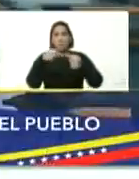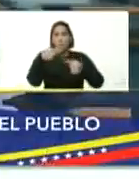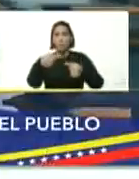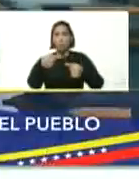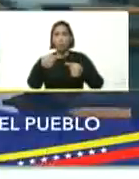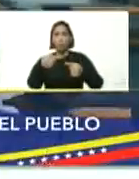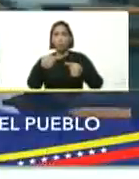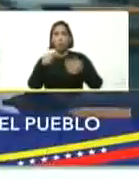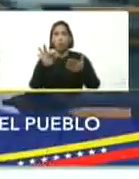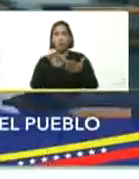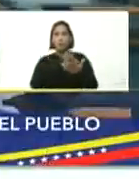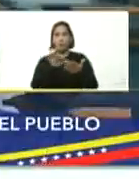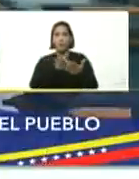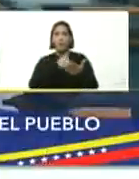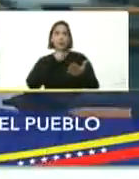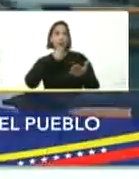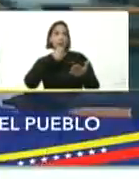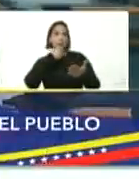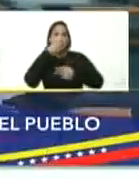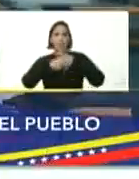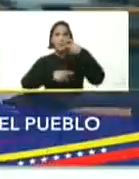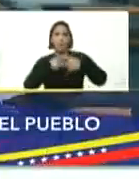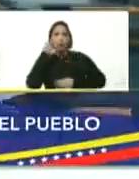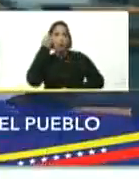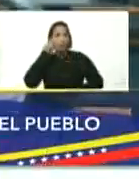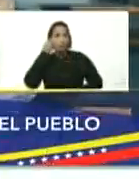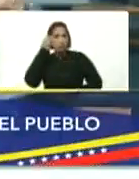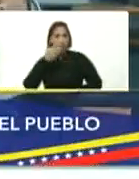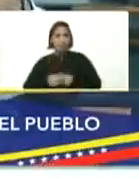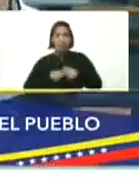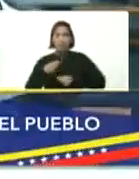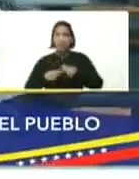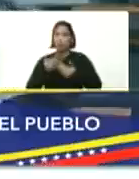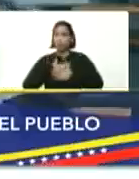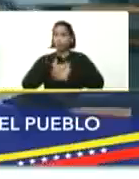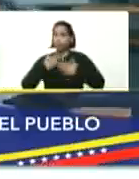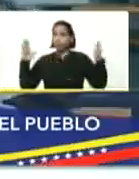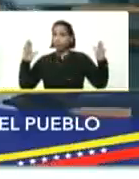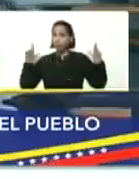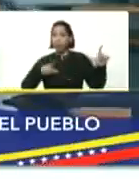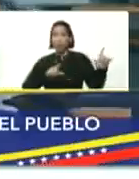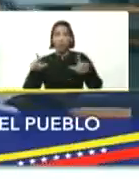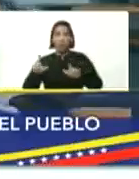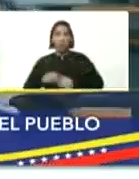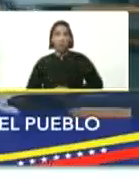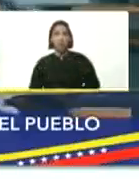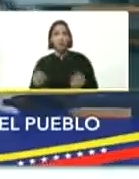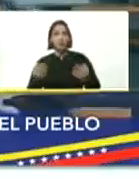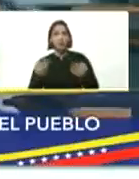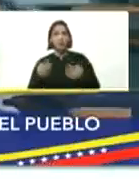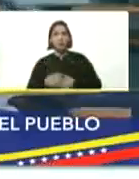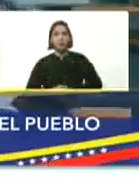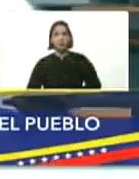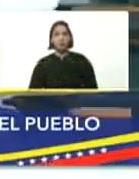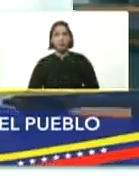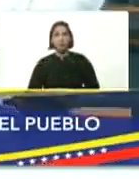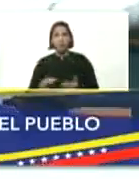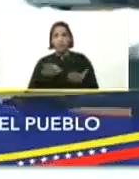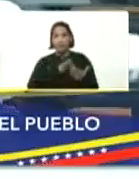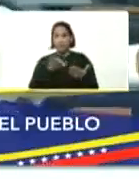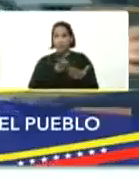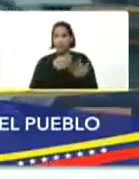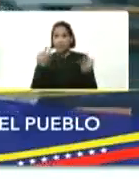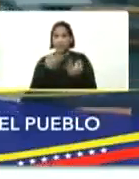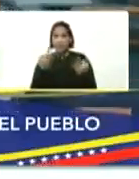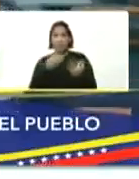edición esperamos contar con la entrevista que planificamos realizarle. Cuando usted disponga, estoy listo. Y como siempre, la revista Coeyú,